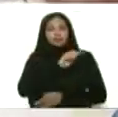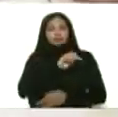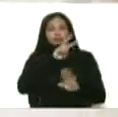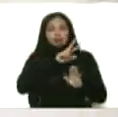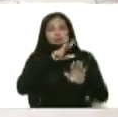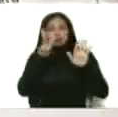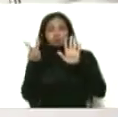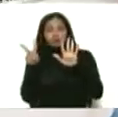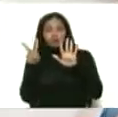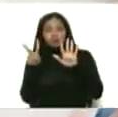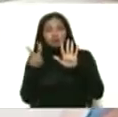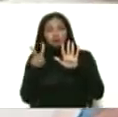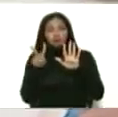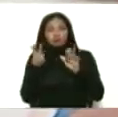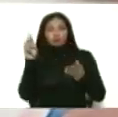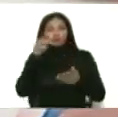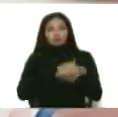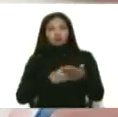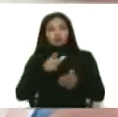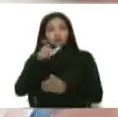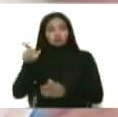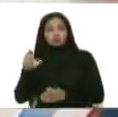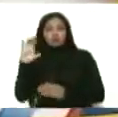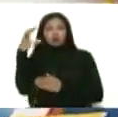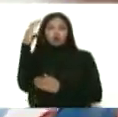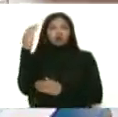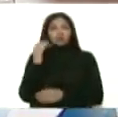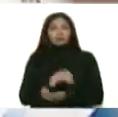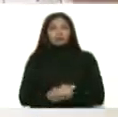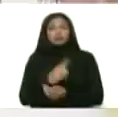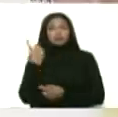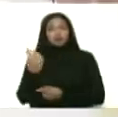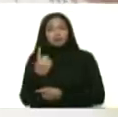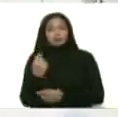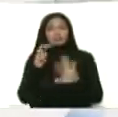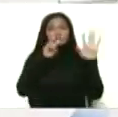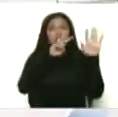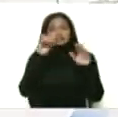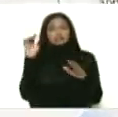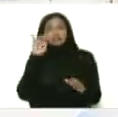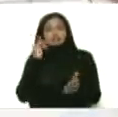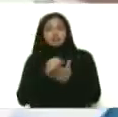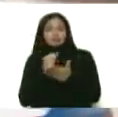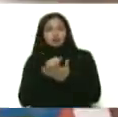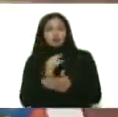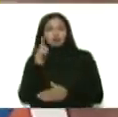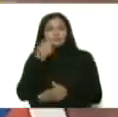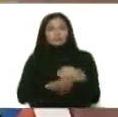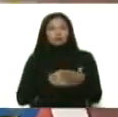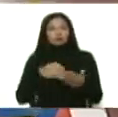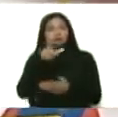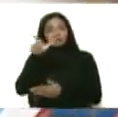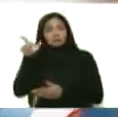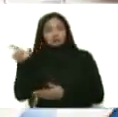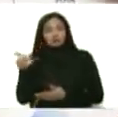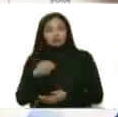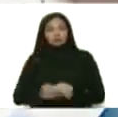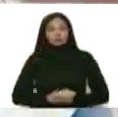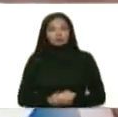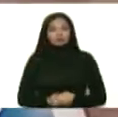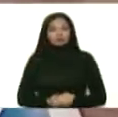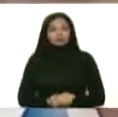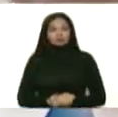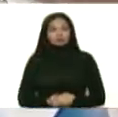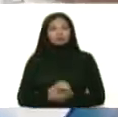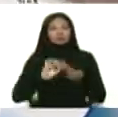pruebas por millón de habitantes. Colombia, solamente 700 pruebas por millón de habitantes.